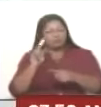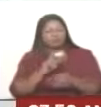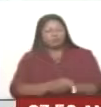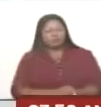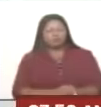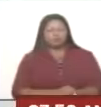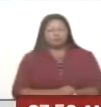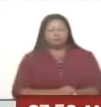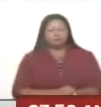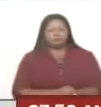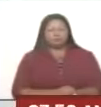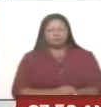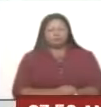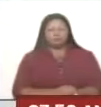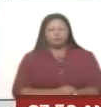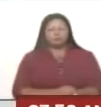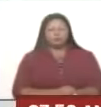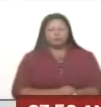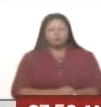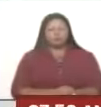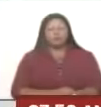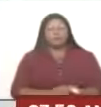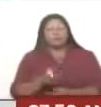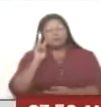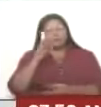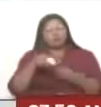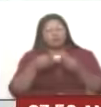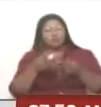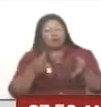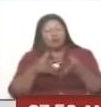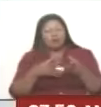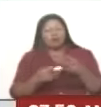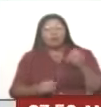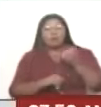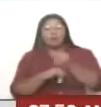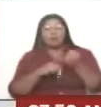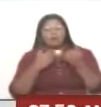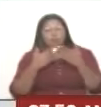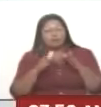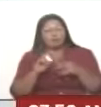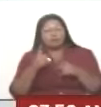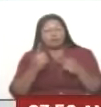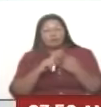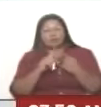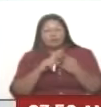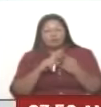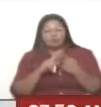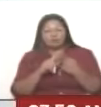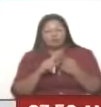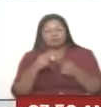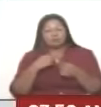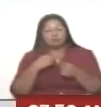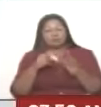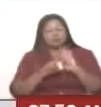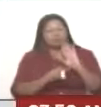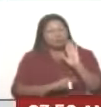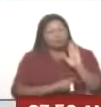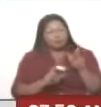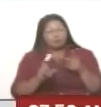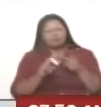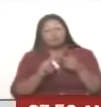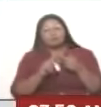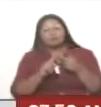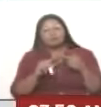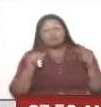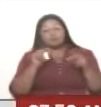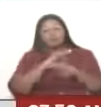de ver cómo se gana el apoyo popular, ofrecer algo que primero no se puede cumplir, y segundo, esa fuerza